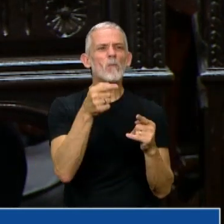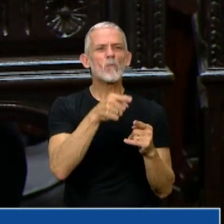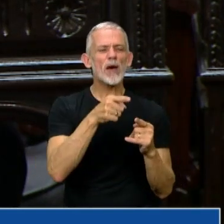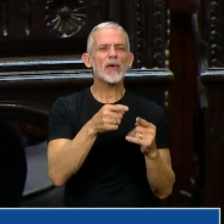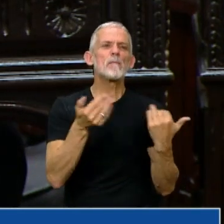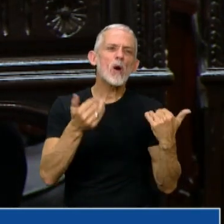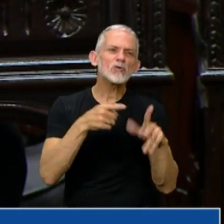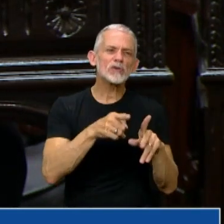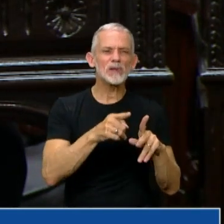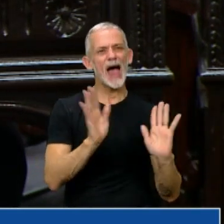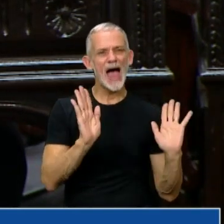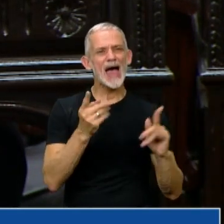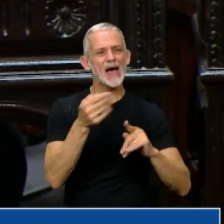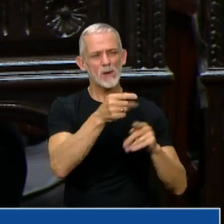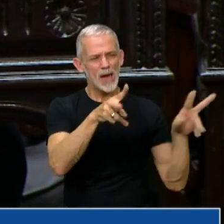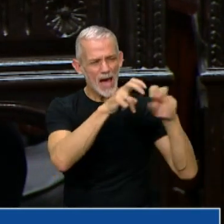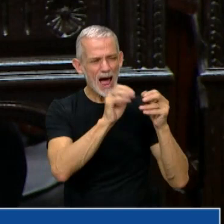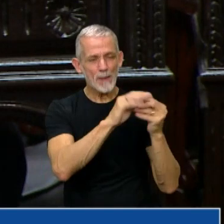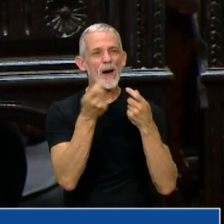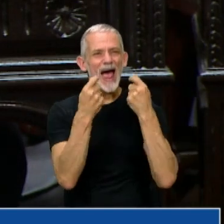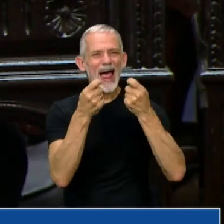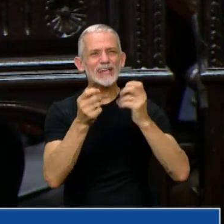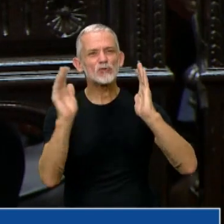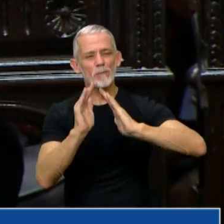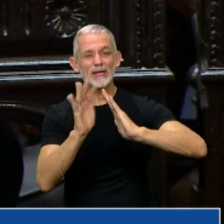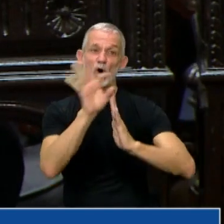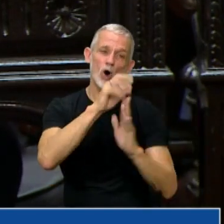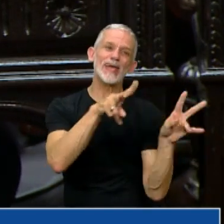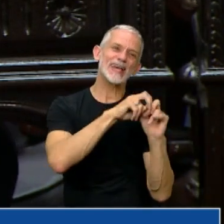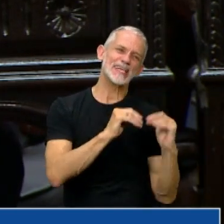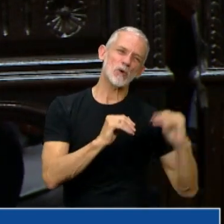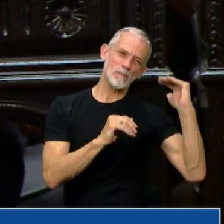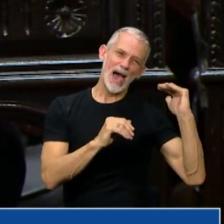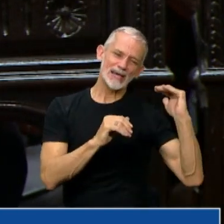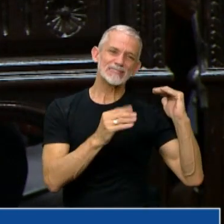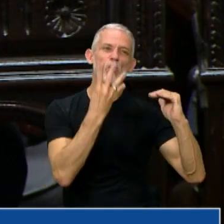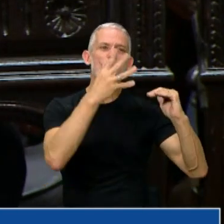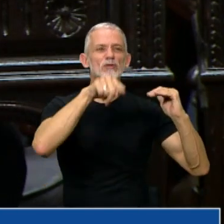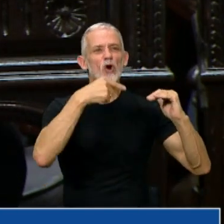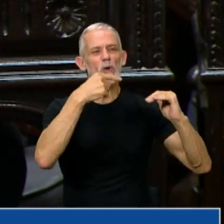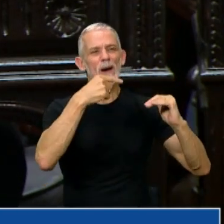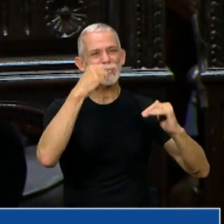posibilidad potencial de reducción del gasto o de aumento de los ingresos del